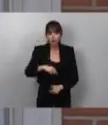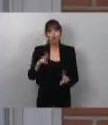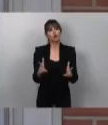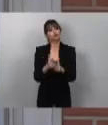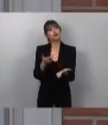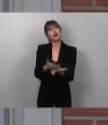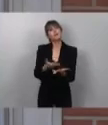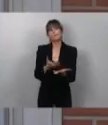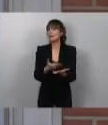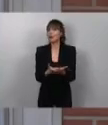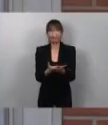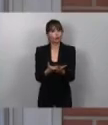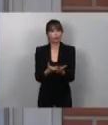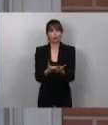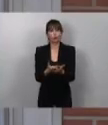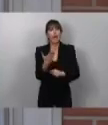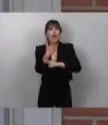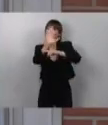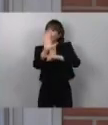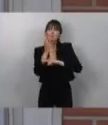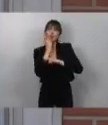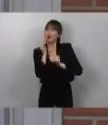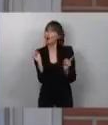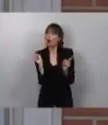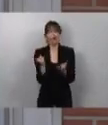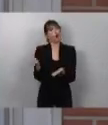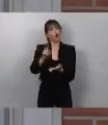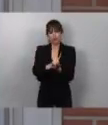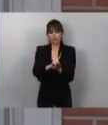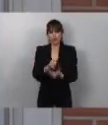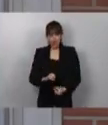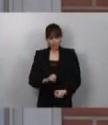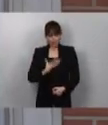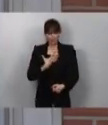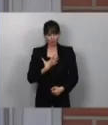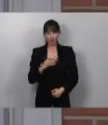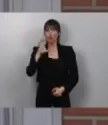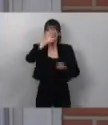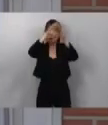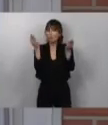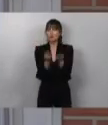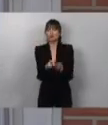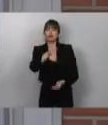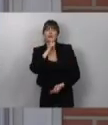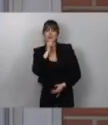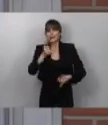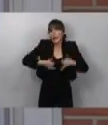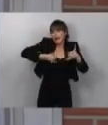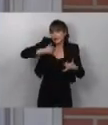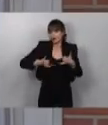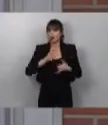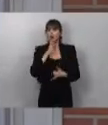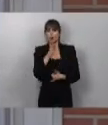como las del partido popular o Box en este tiempo no el fango ha sido común eh lo primero es ahora está obligado absolutamente que el partido socialista tenga un